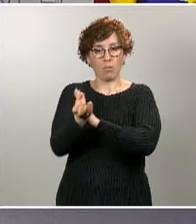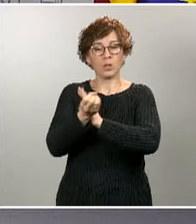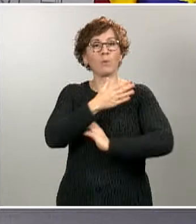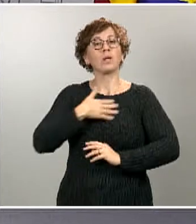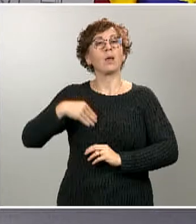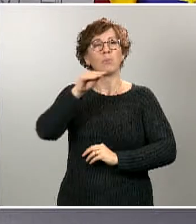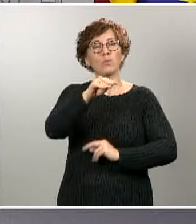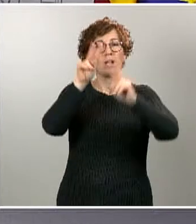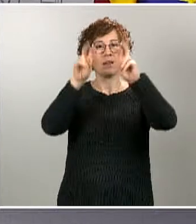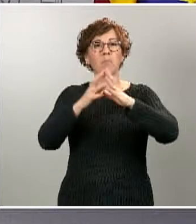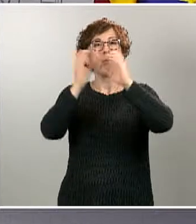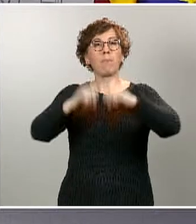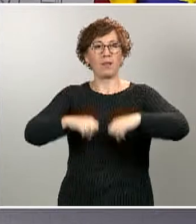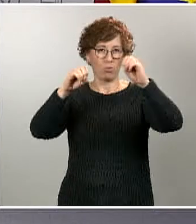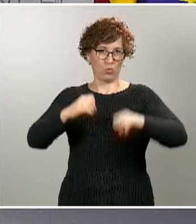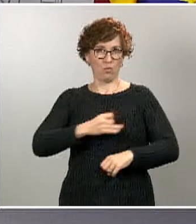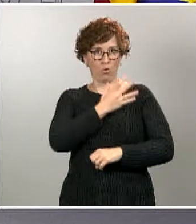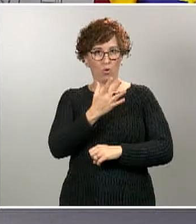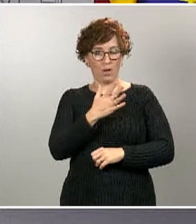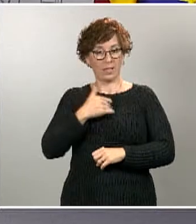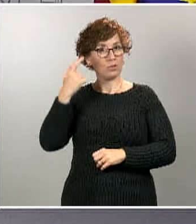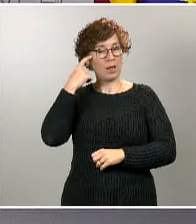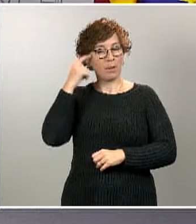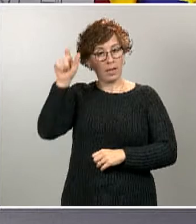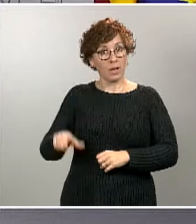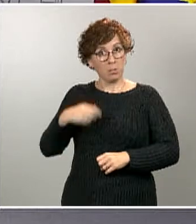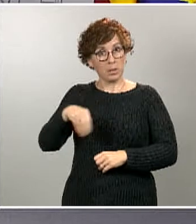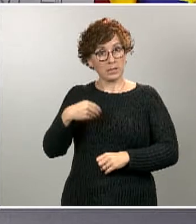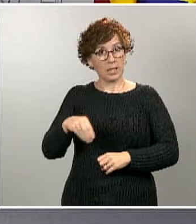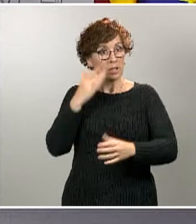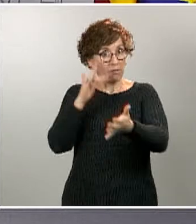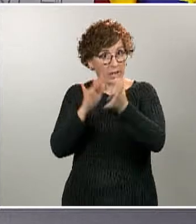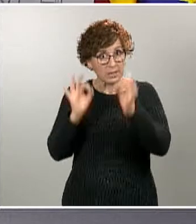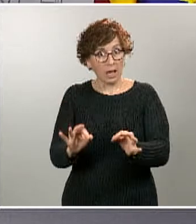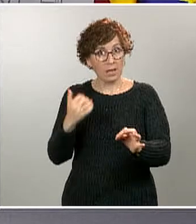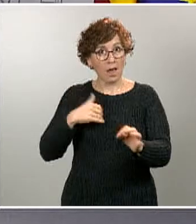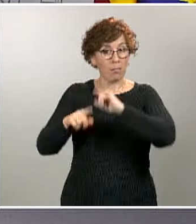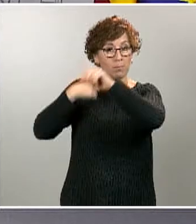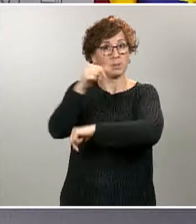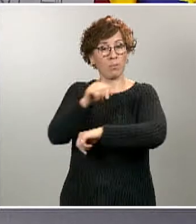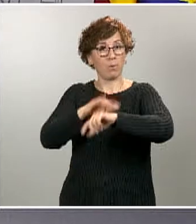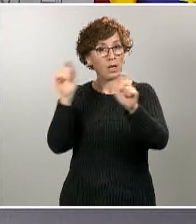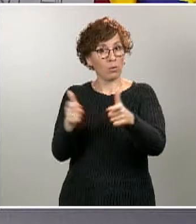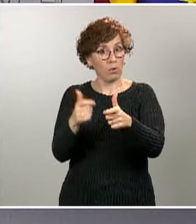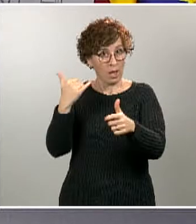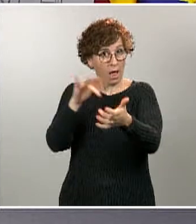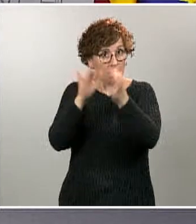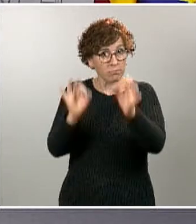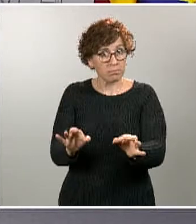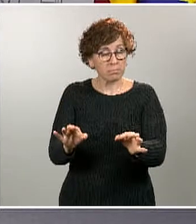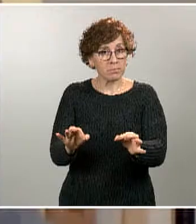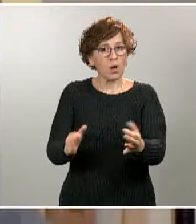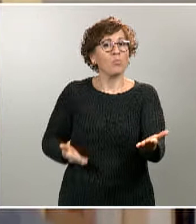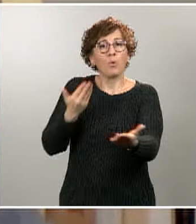Quería saber si el presidente ha puesto fecha en concreto la semana que viene para esa primera reunión. ¿Qué es lo que va a proponer en esa